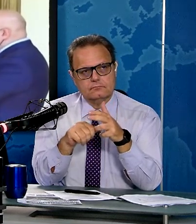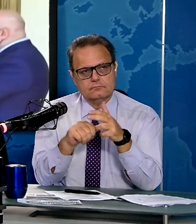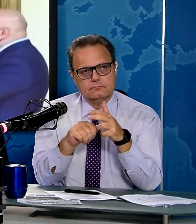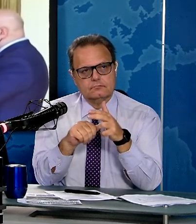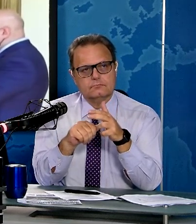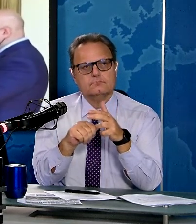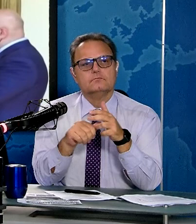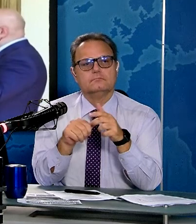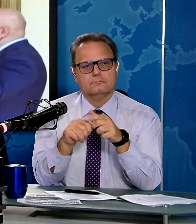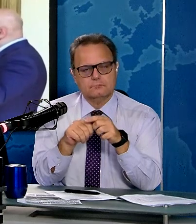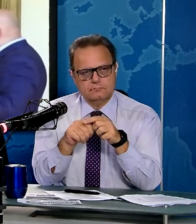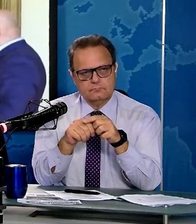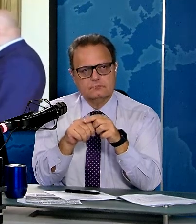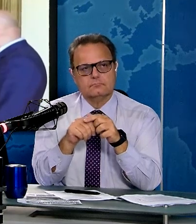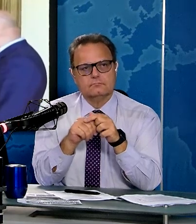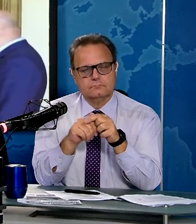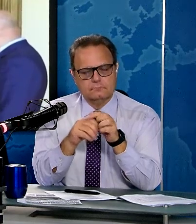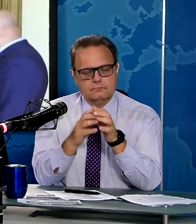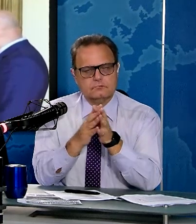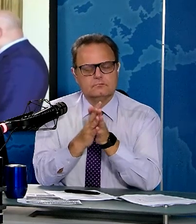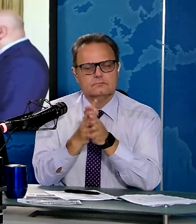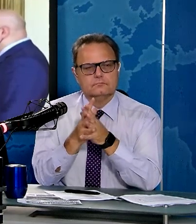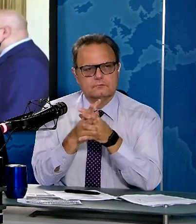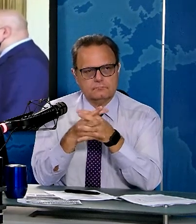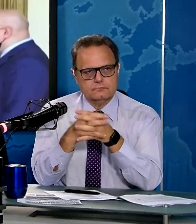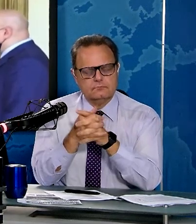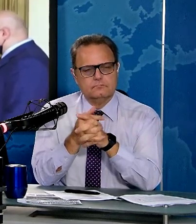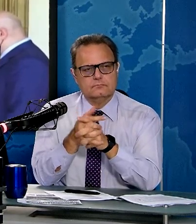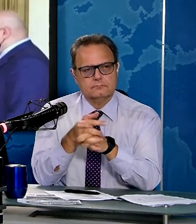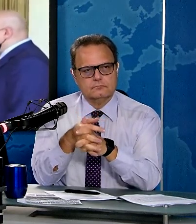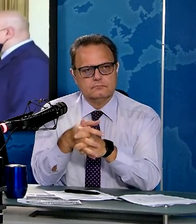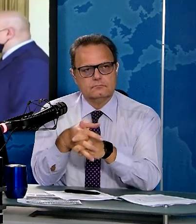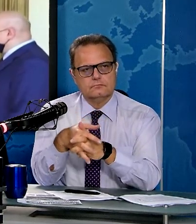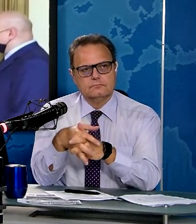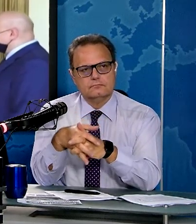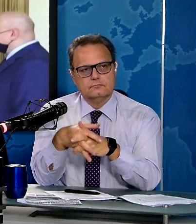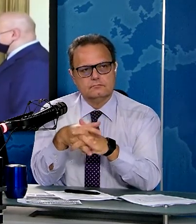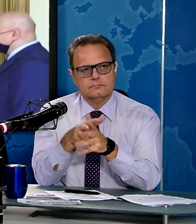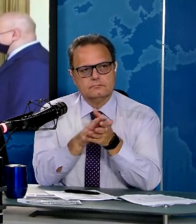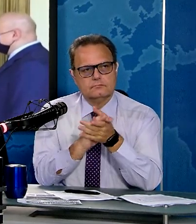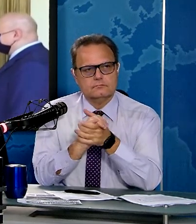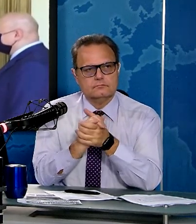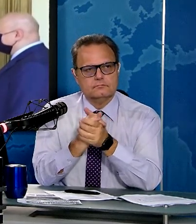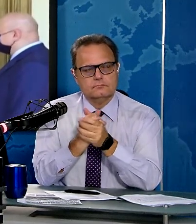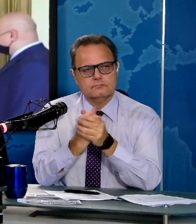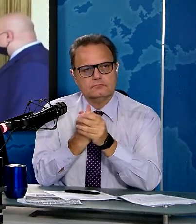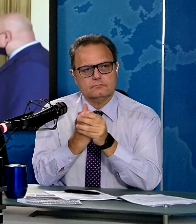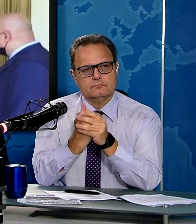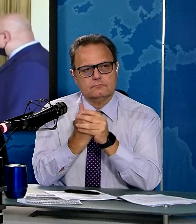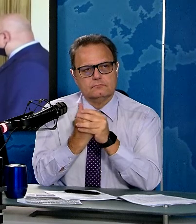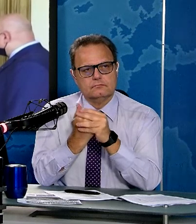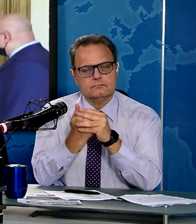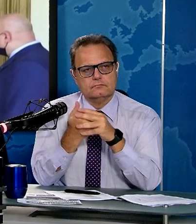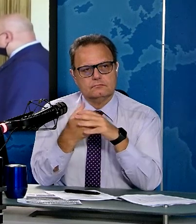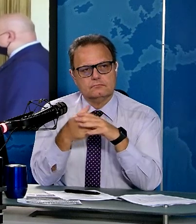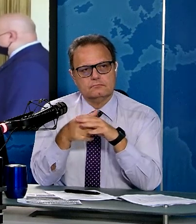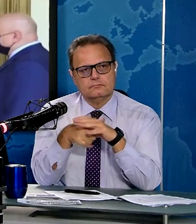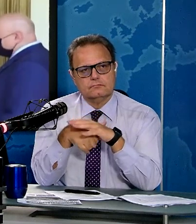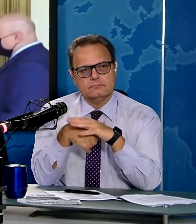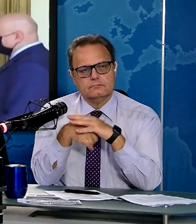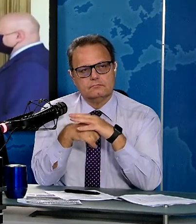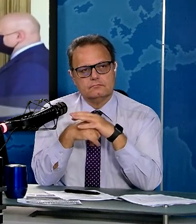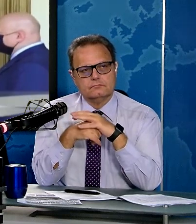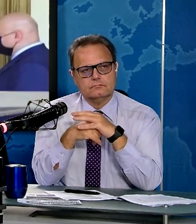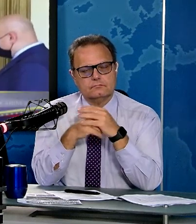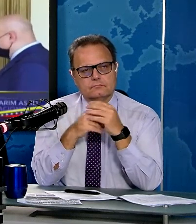más complejo de lo que nosotros nos han vendido por los diferentes medios. Muchos